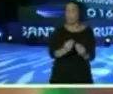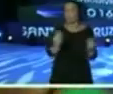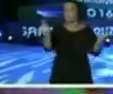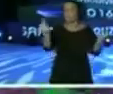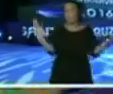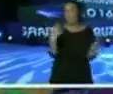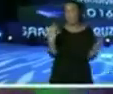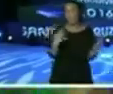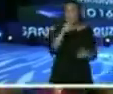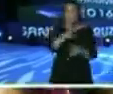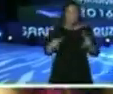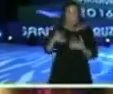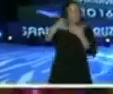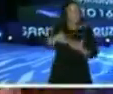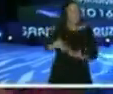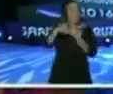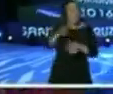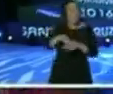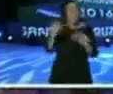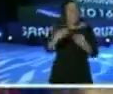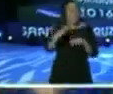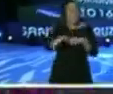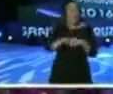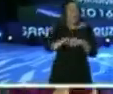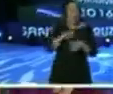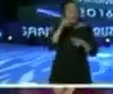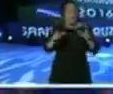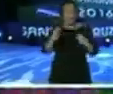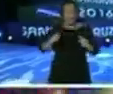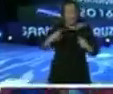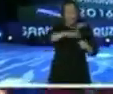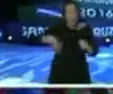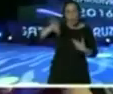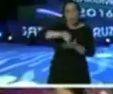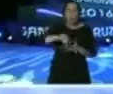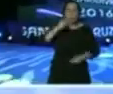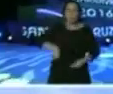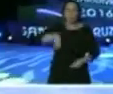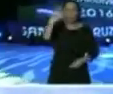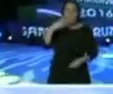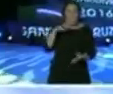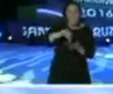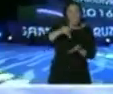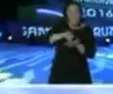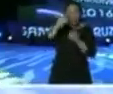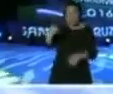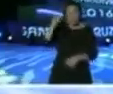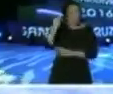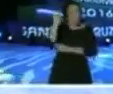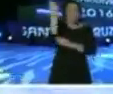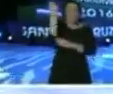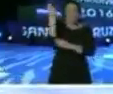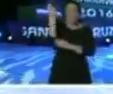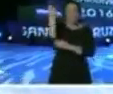Que luche para que el pueblo viva en un lugar de cine y que nuestra ciudad lo recorrine. Sean todos sin dudar como